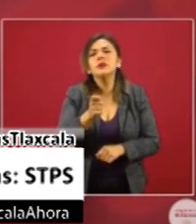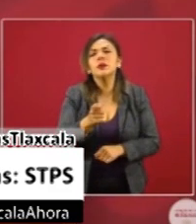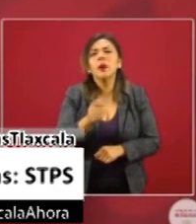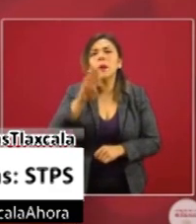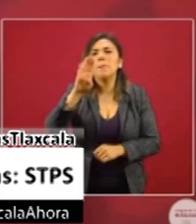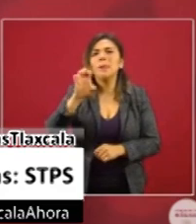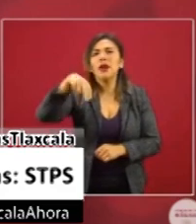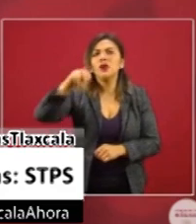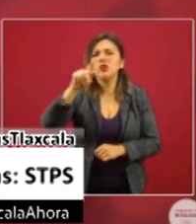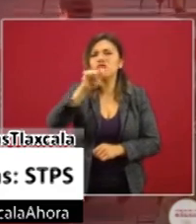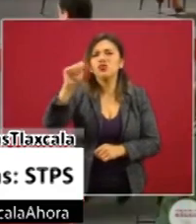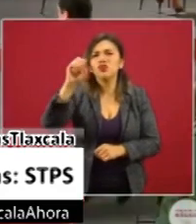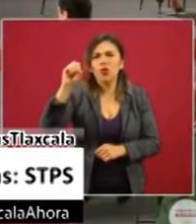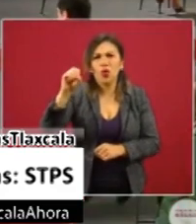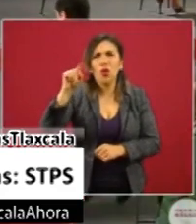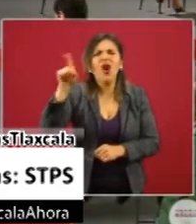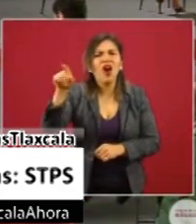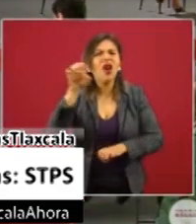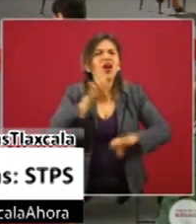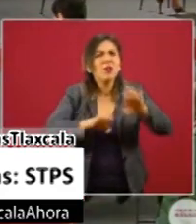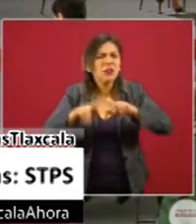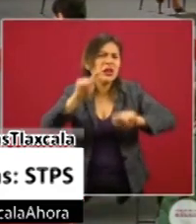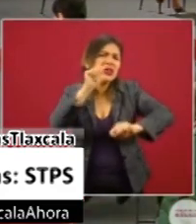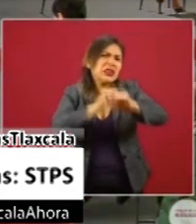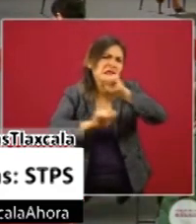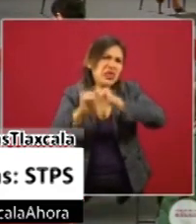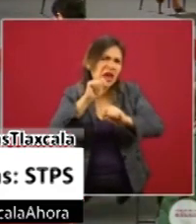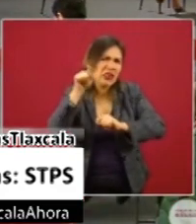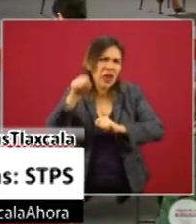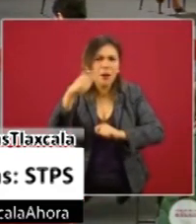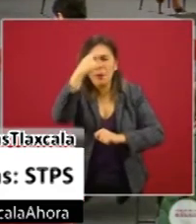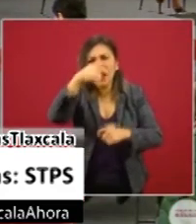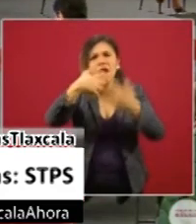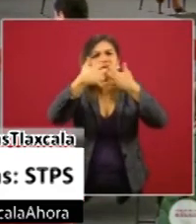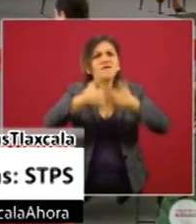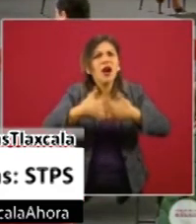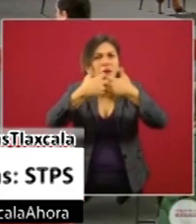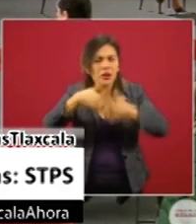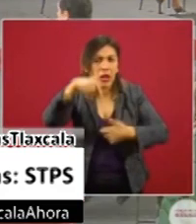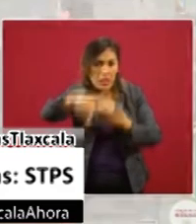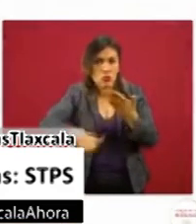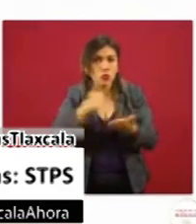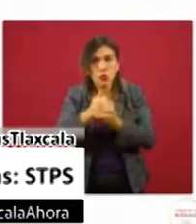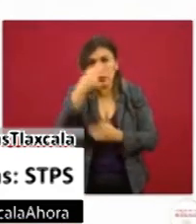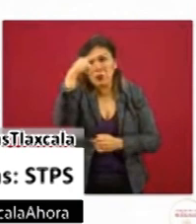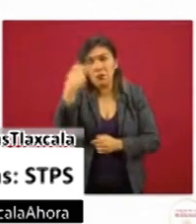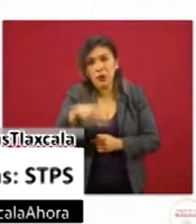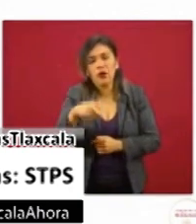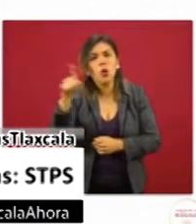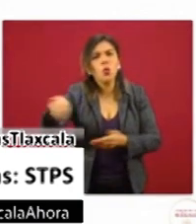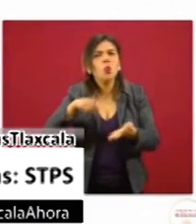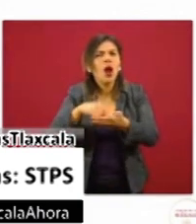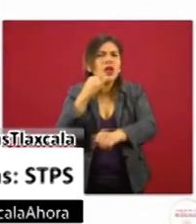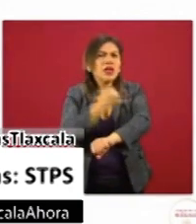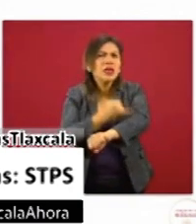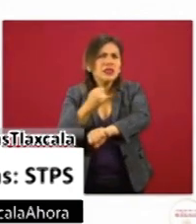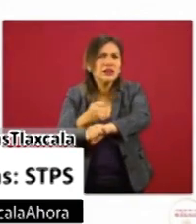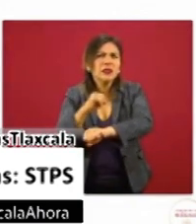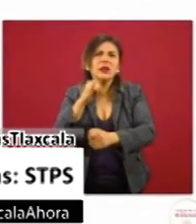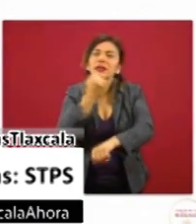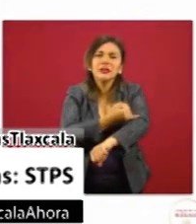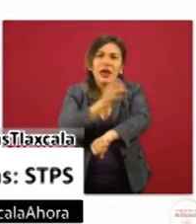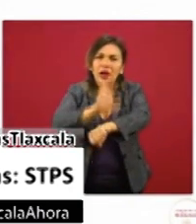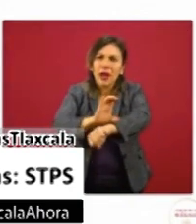explicó que el 95% de las empresas en el país han acatado las medidas sanitarias ante el COVID-19, mientras que las actividades